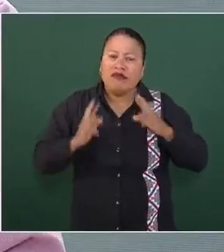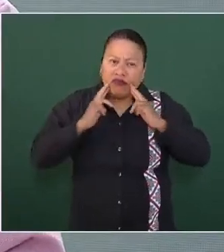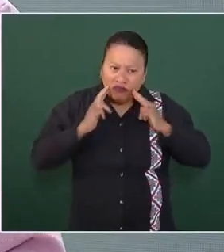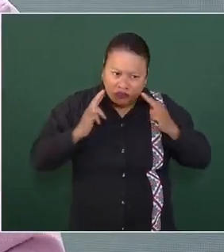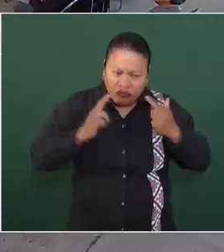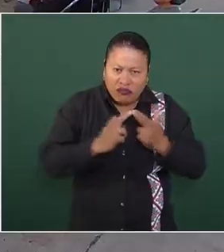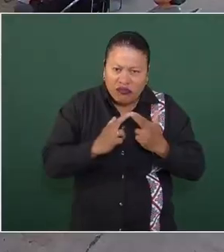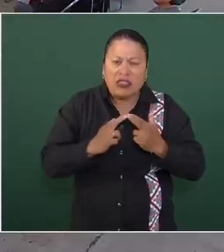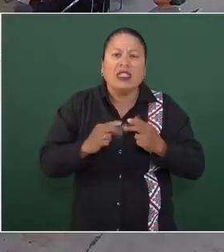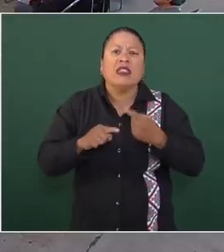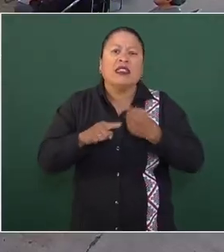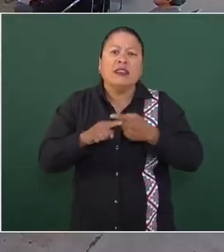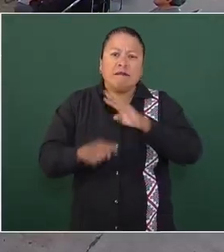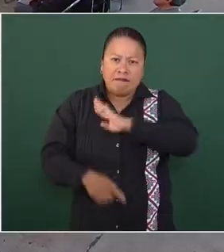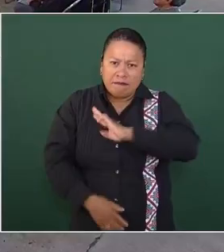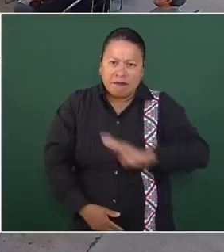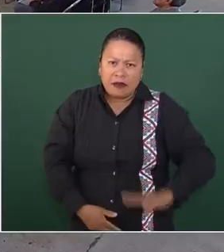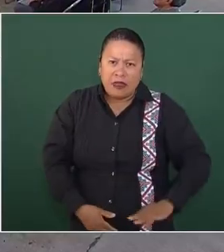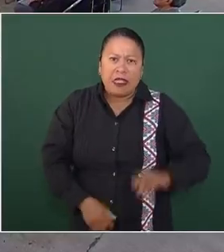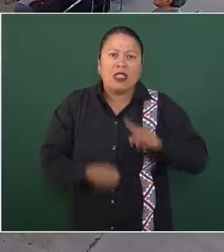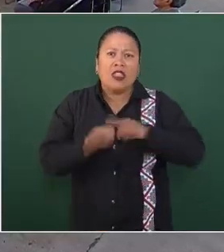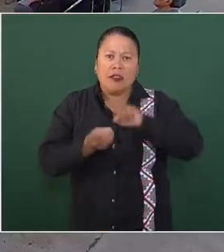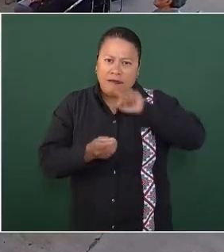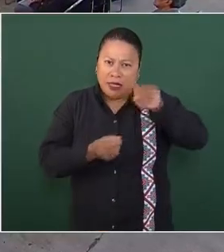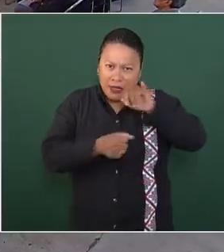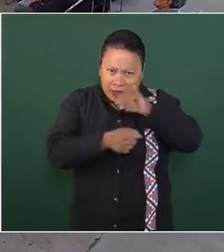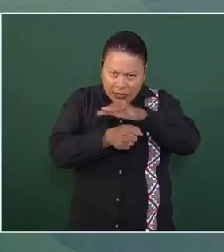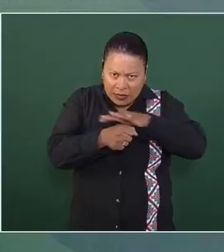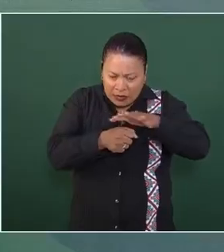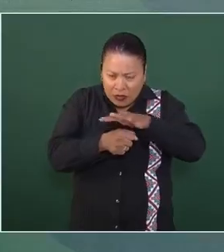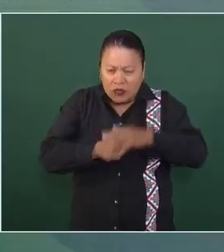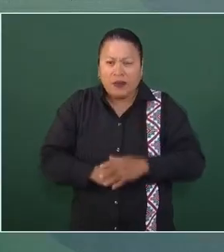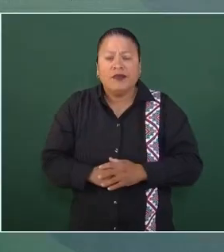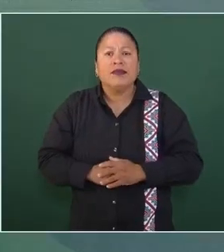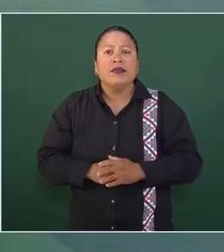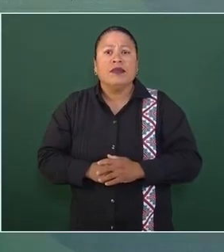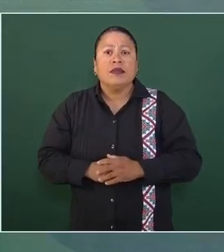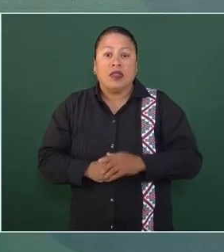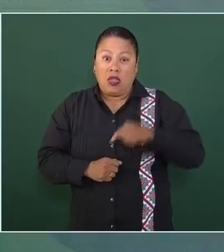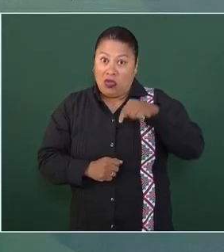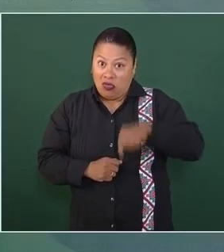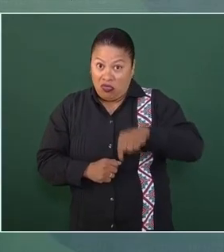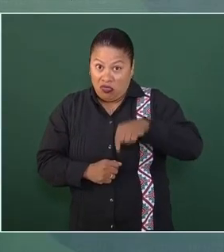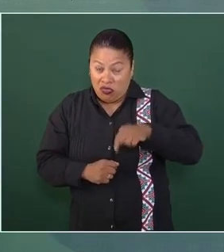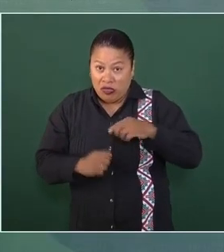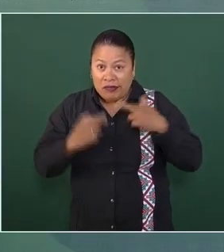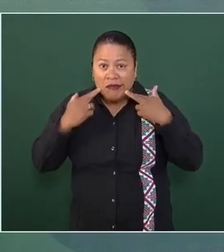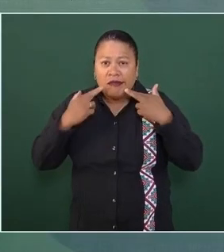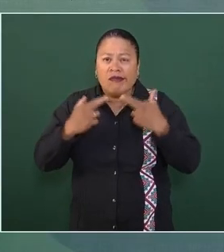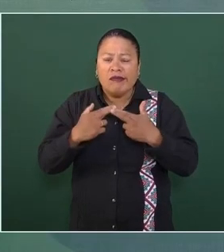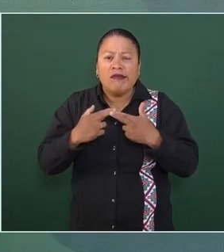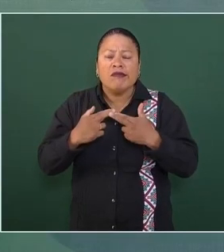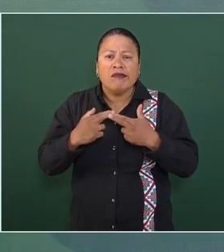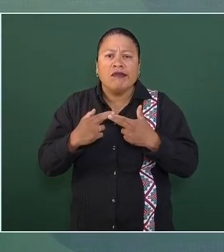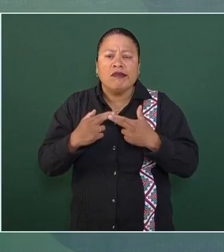presidentes municipales del Istmo hoy me voy a reunir